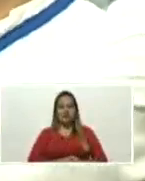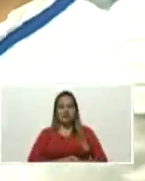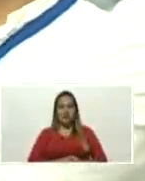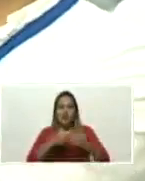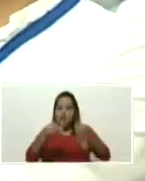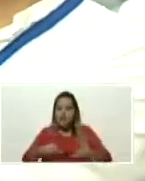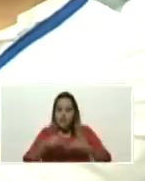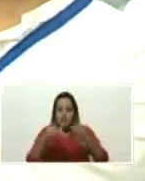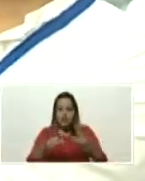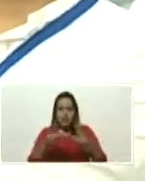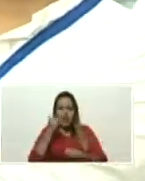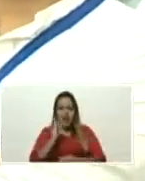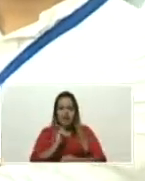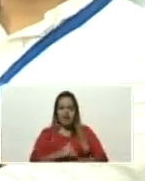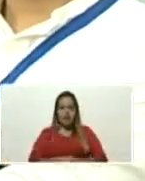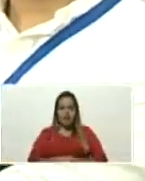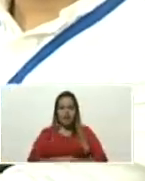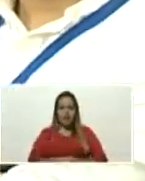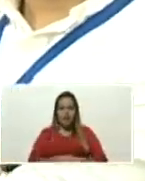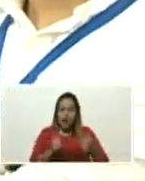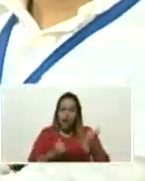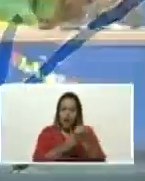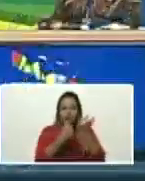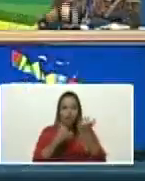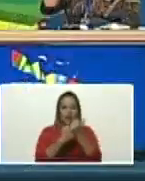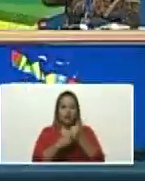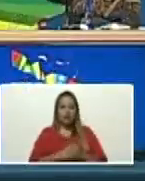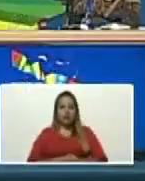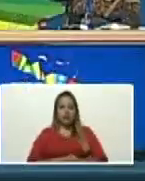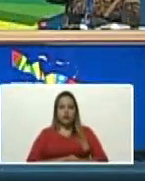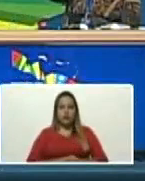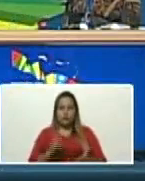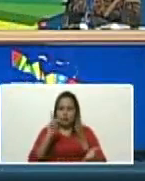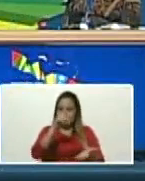Siempre tuvimos la solidaridad presente,